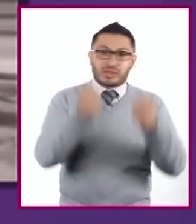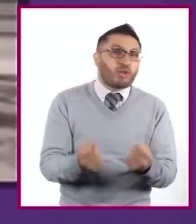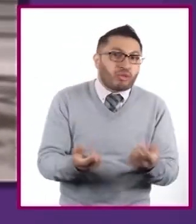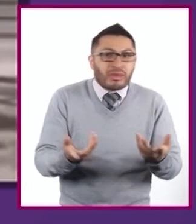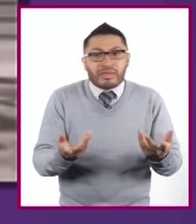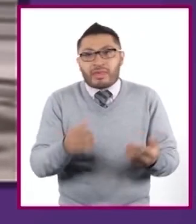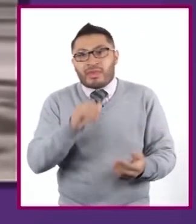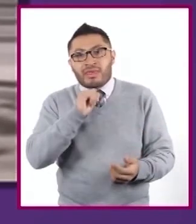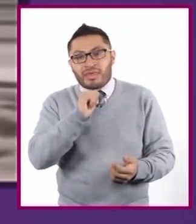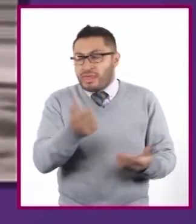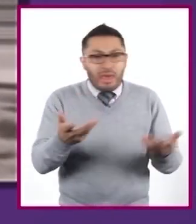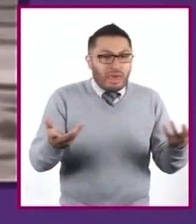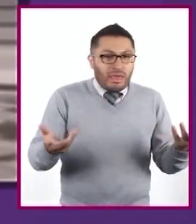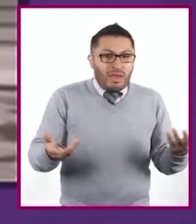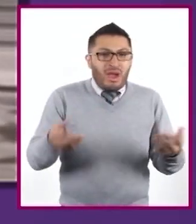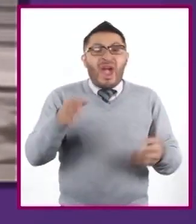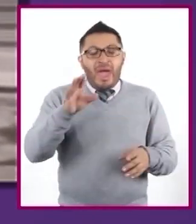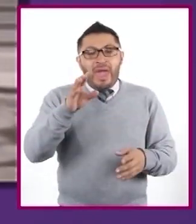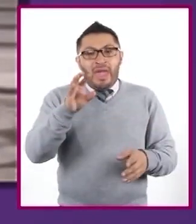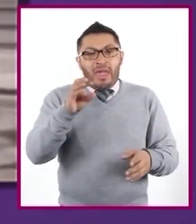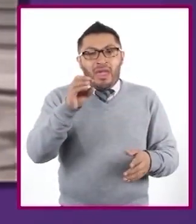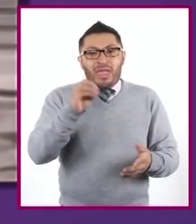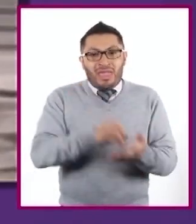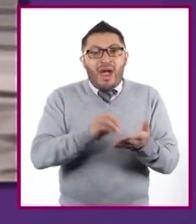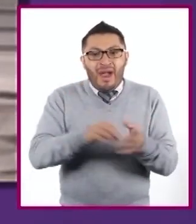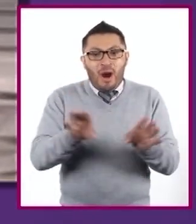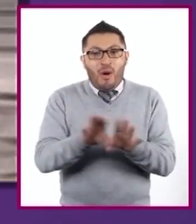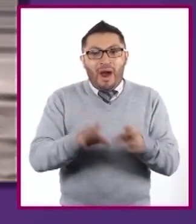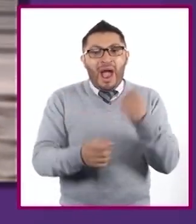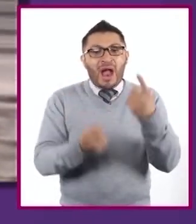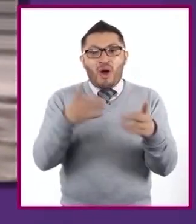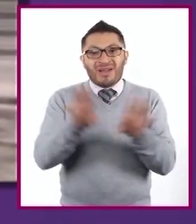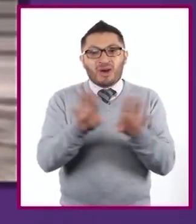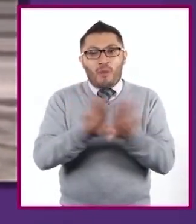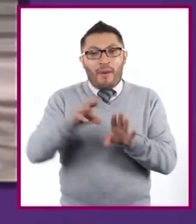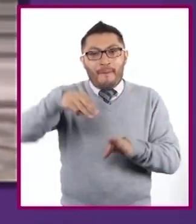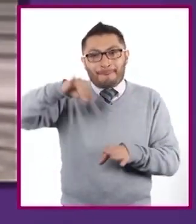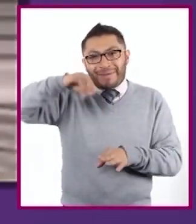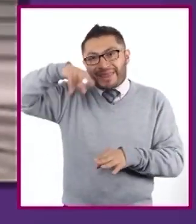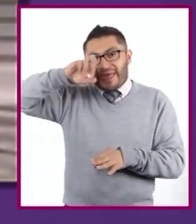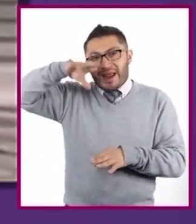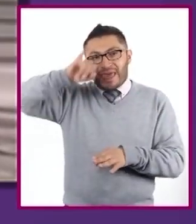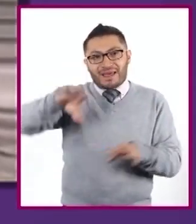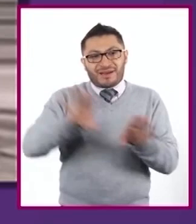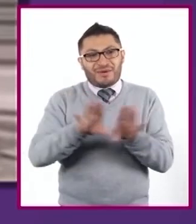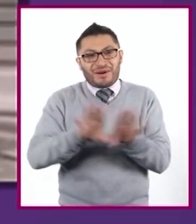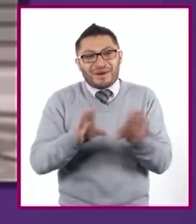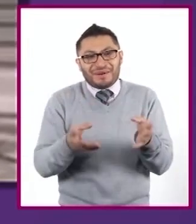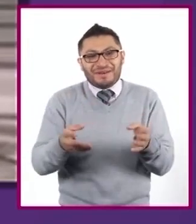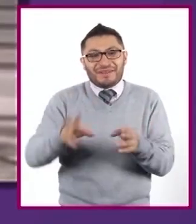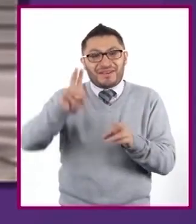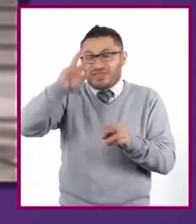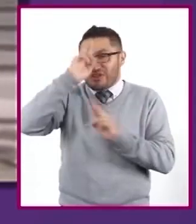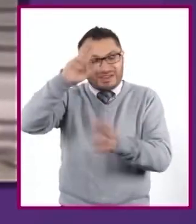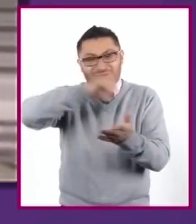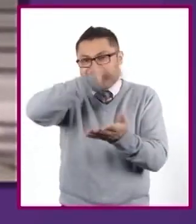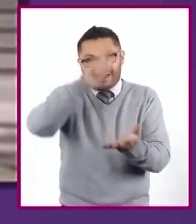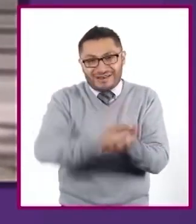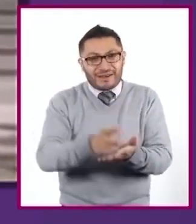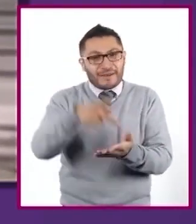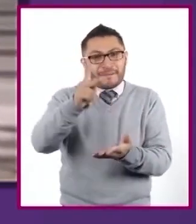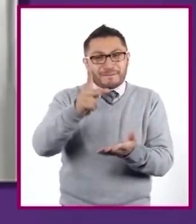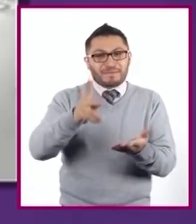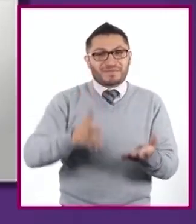higiene. Aunque había unas leyes al respecto, sobre todo en la minería, no se respetaban esas leyes y en sí